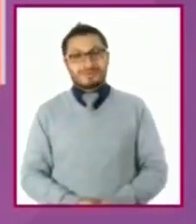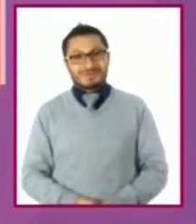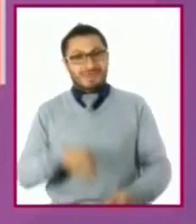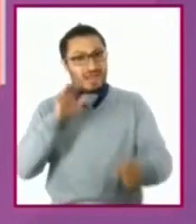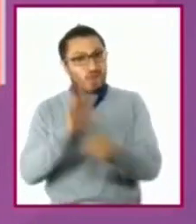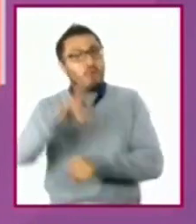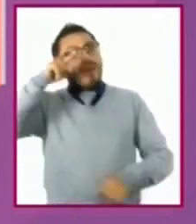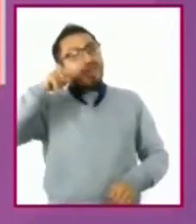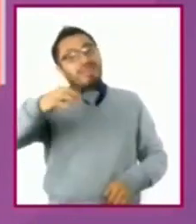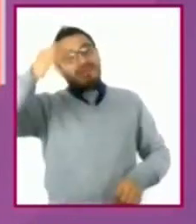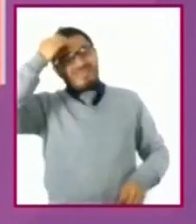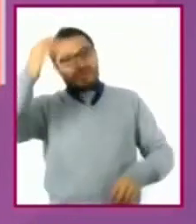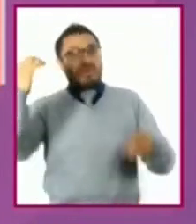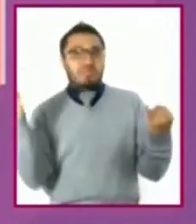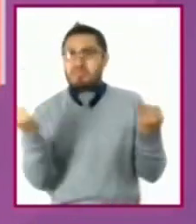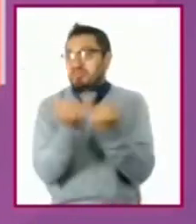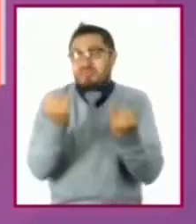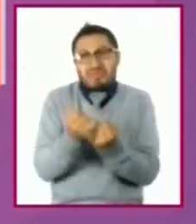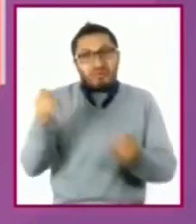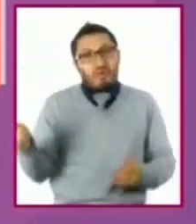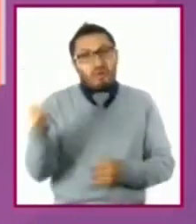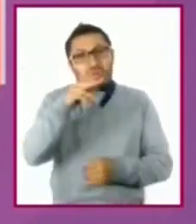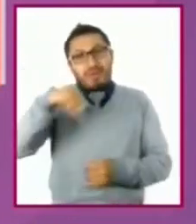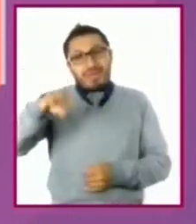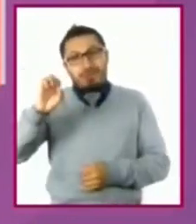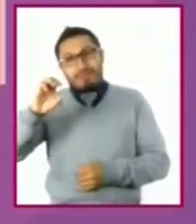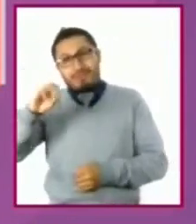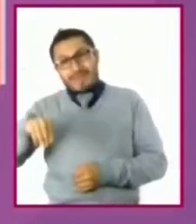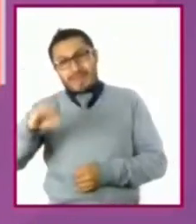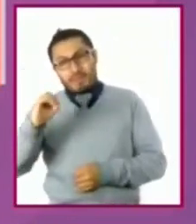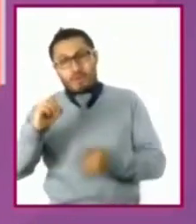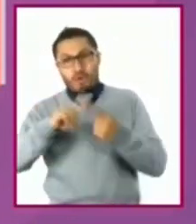¿Conocen a alguien que sea como Memo o Meme Pinzón?